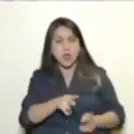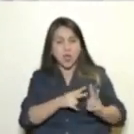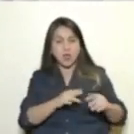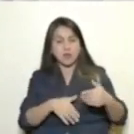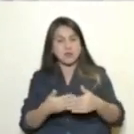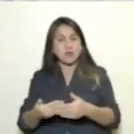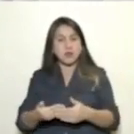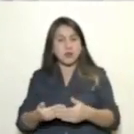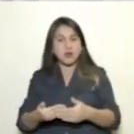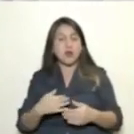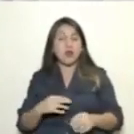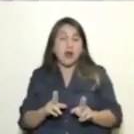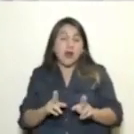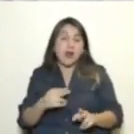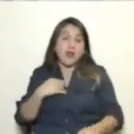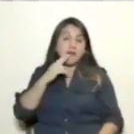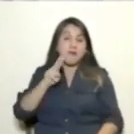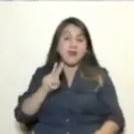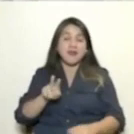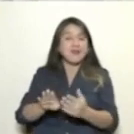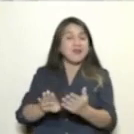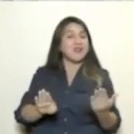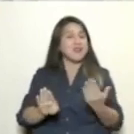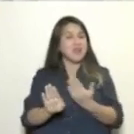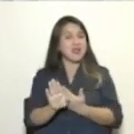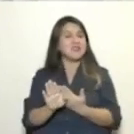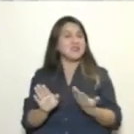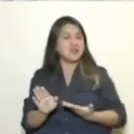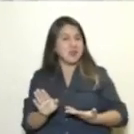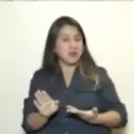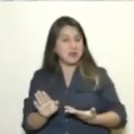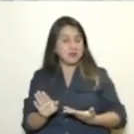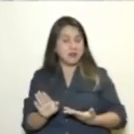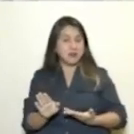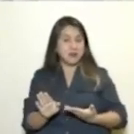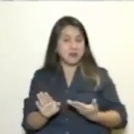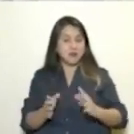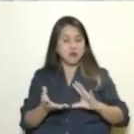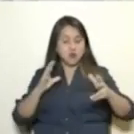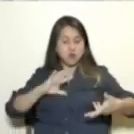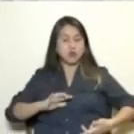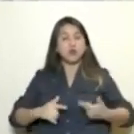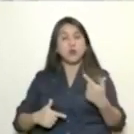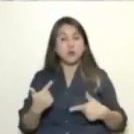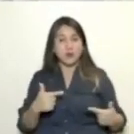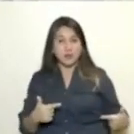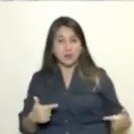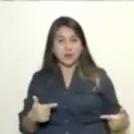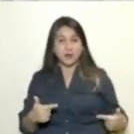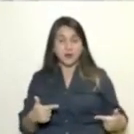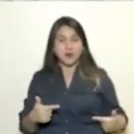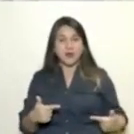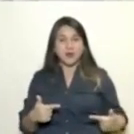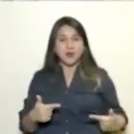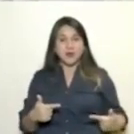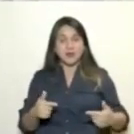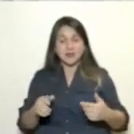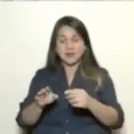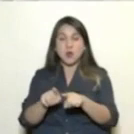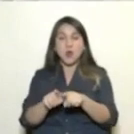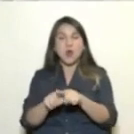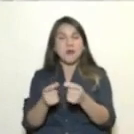aquí, que detrás de esto haya un mundo político que se pone